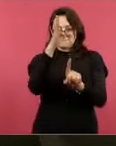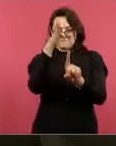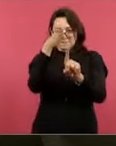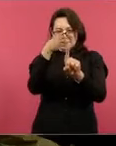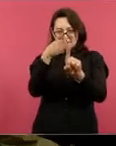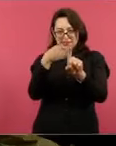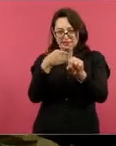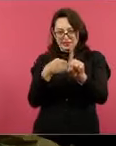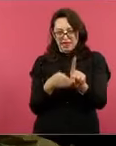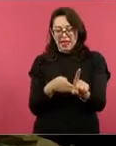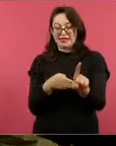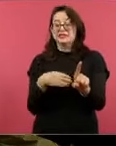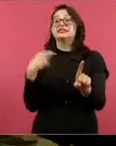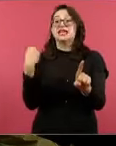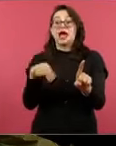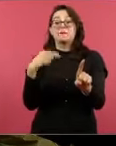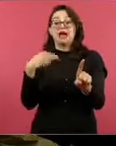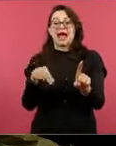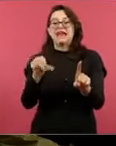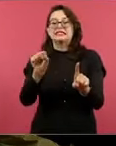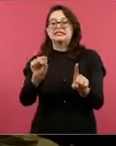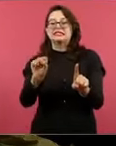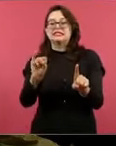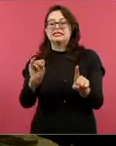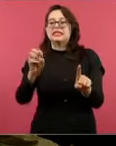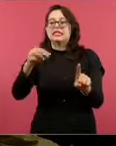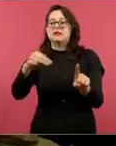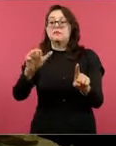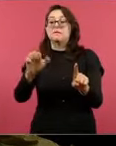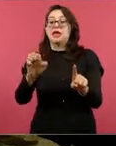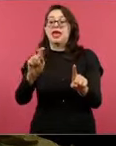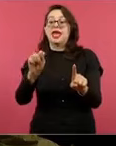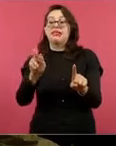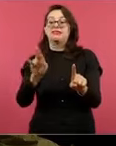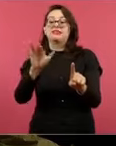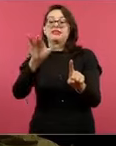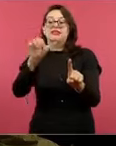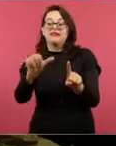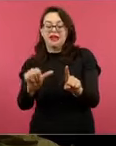llamado eje de simetría. Y